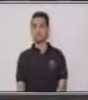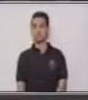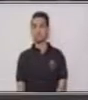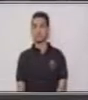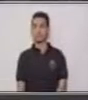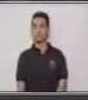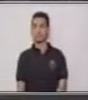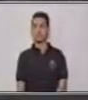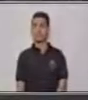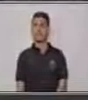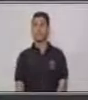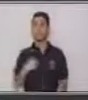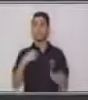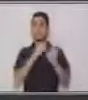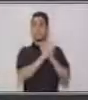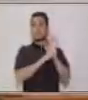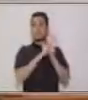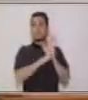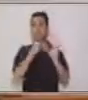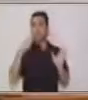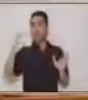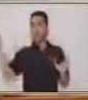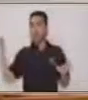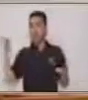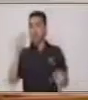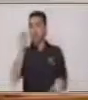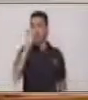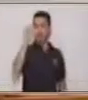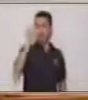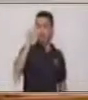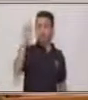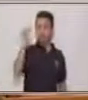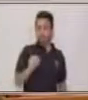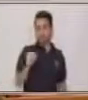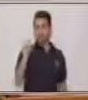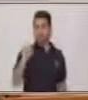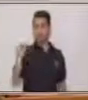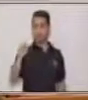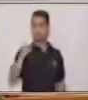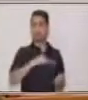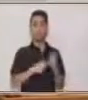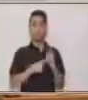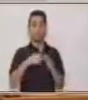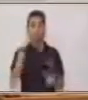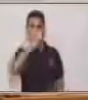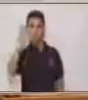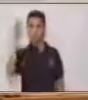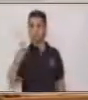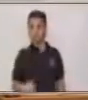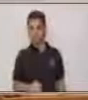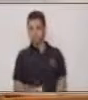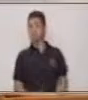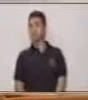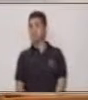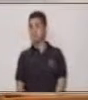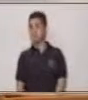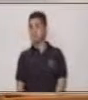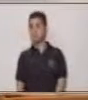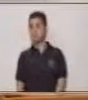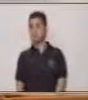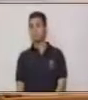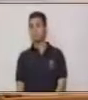El símbolo que tenemos acá significa por ciento, es el símbolo de porcentaje. Y en este segundo